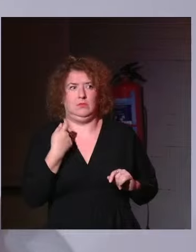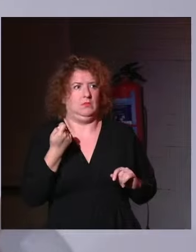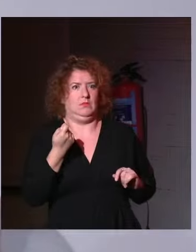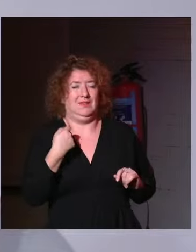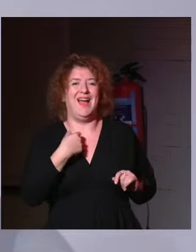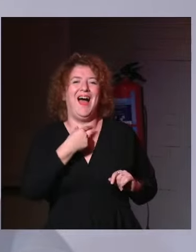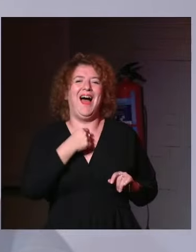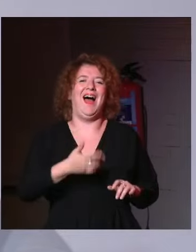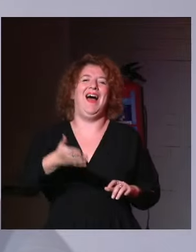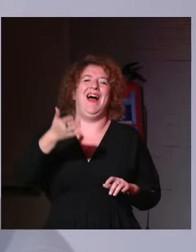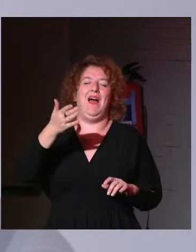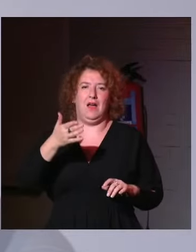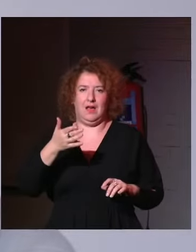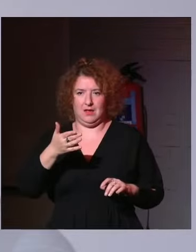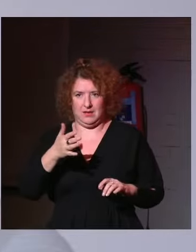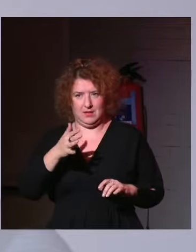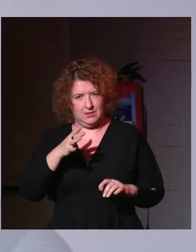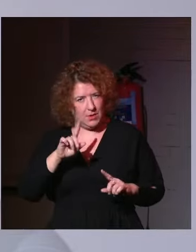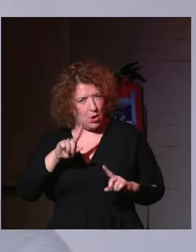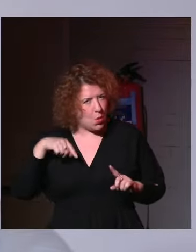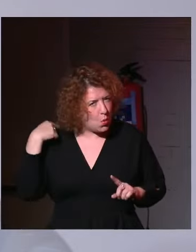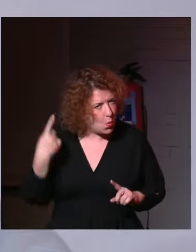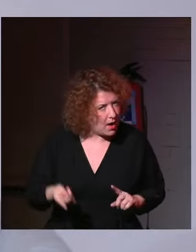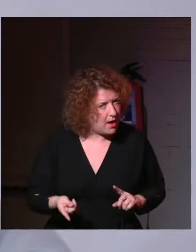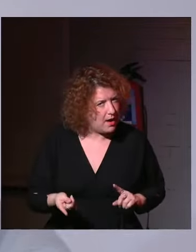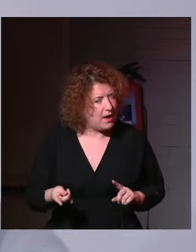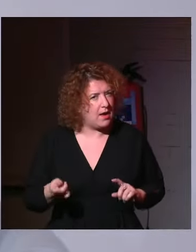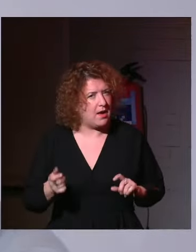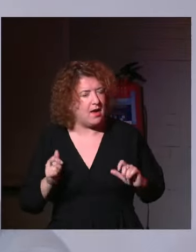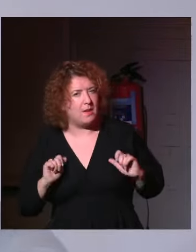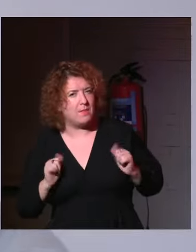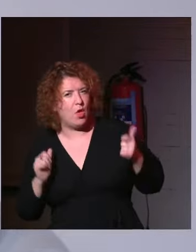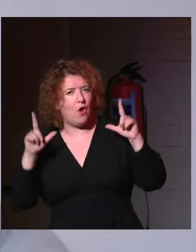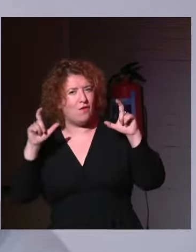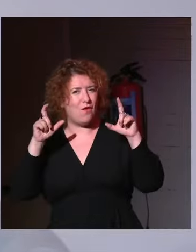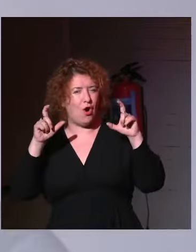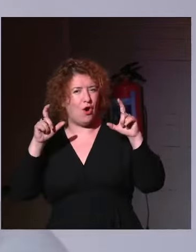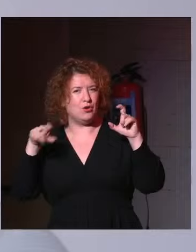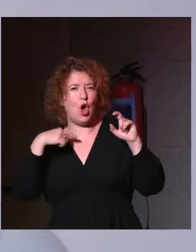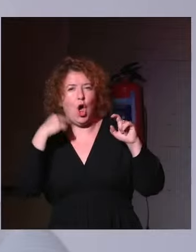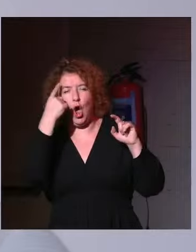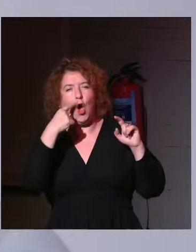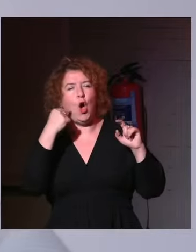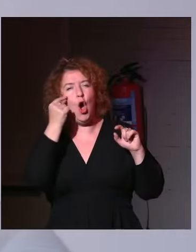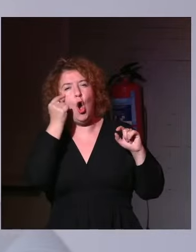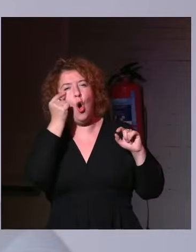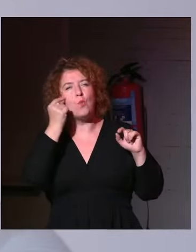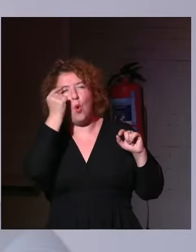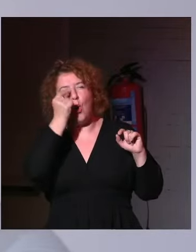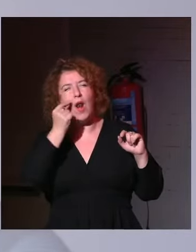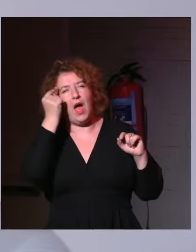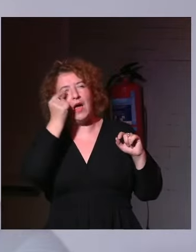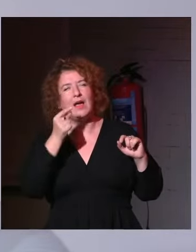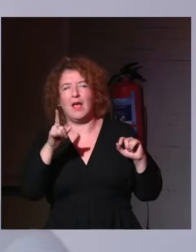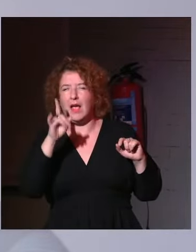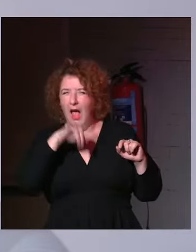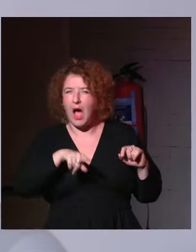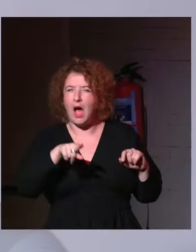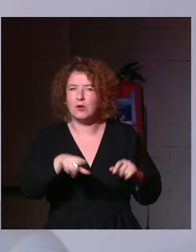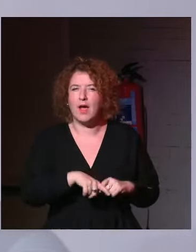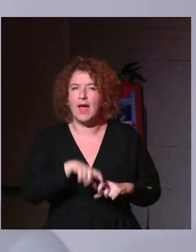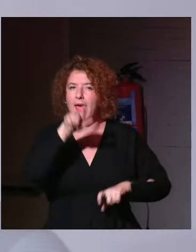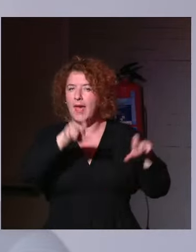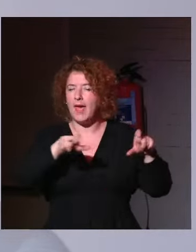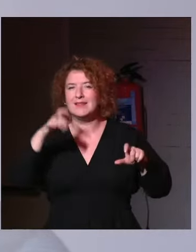me reía eh pero luego empezaron a circular una foto mía con un ojo morado pintado y yo dije Ah cabrón hay una